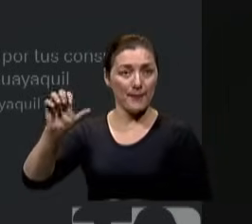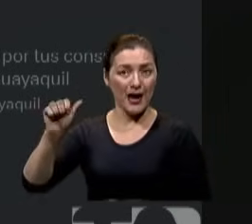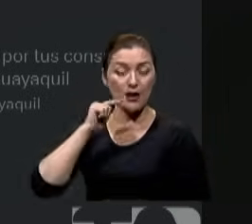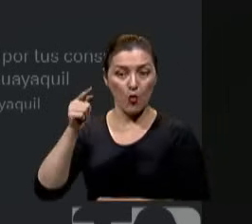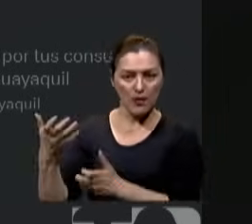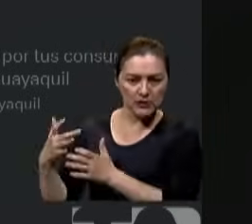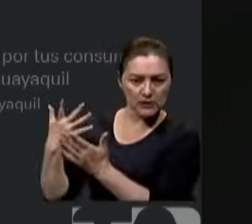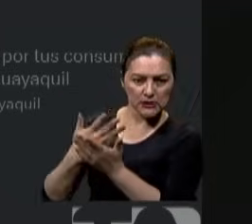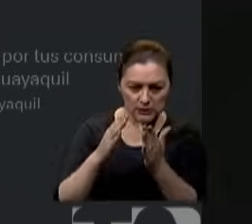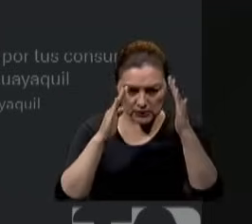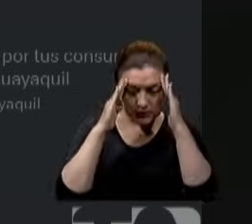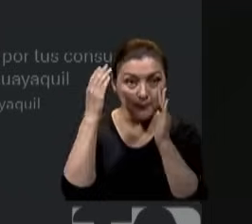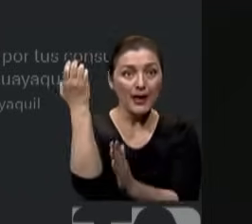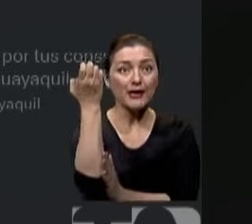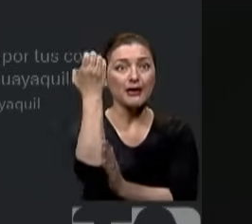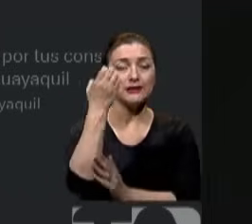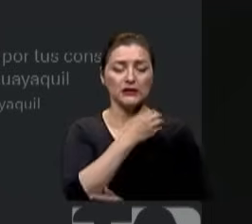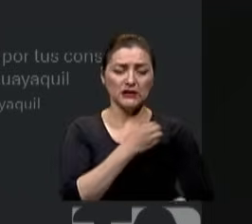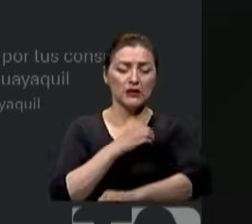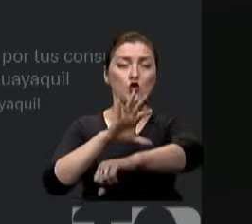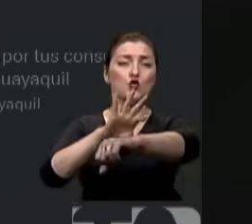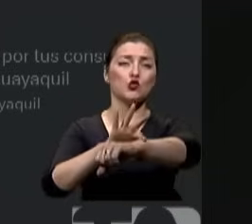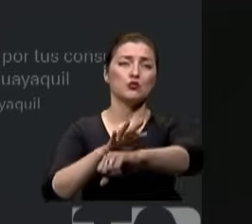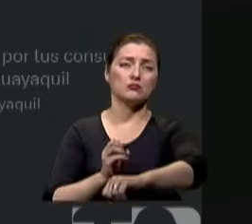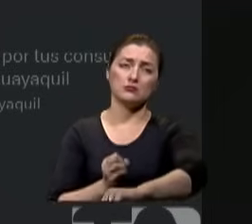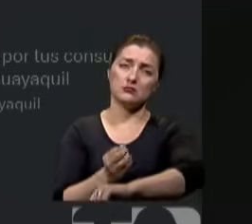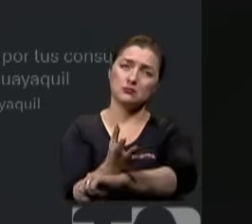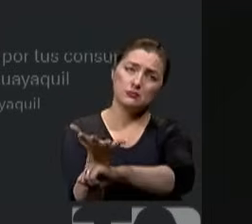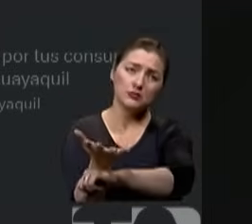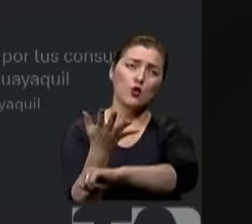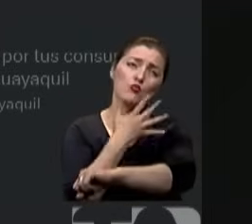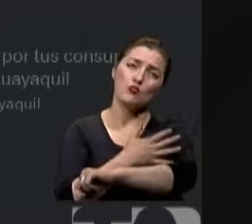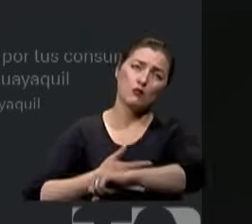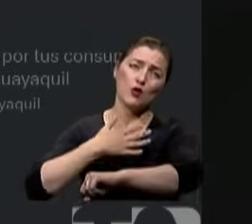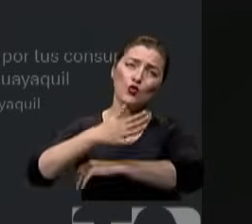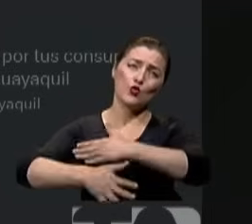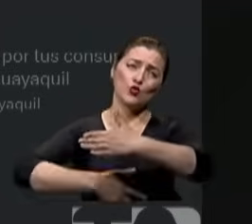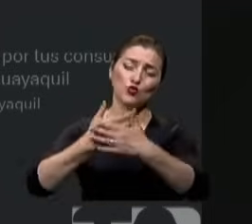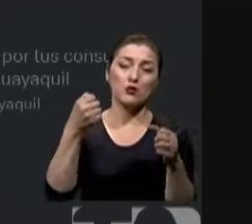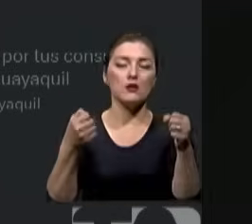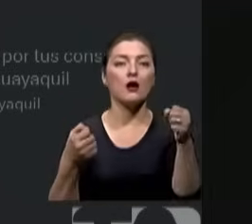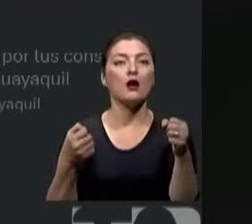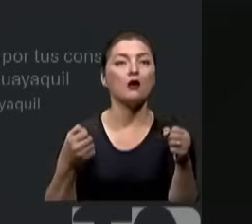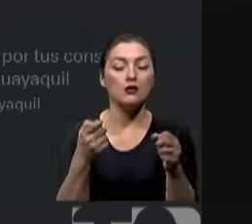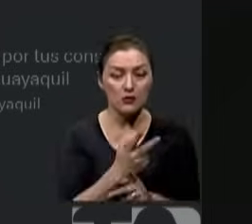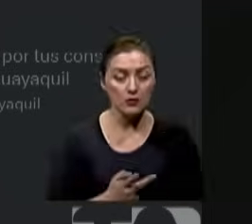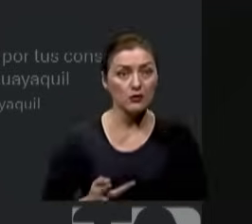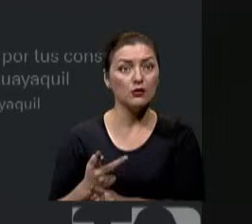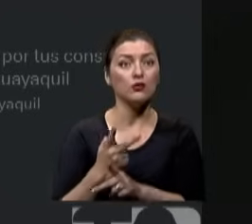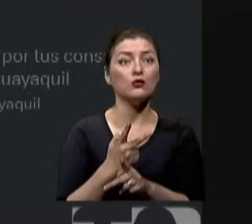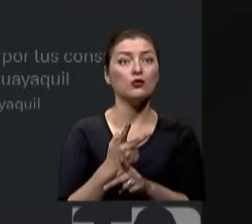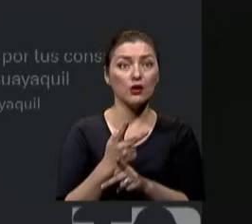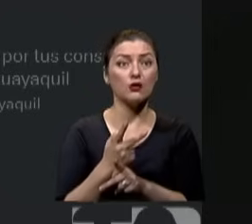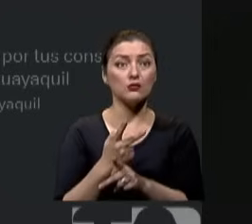allá, están atendiendo la emergencia y claro, la recomendación que dan es que todos manejemos con la precaución del